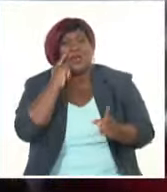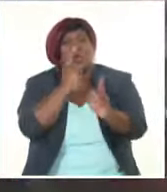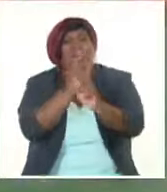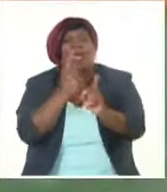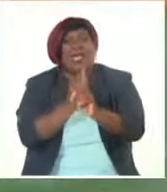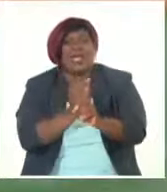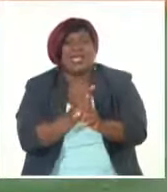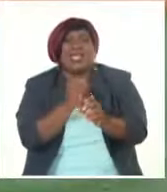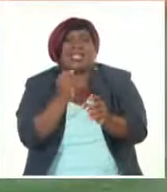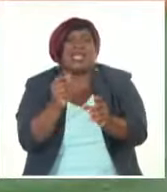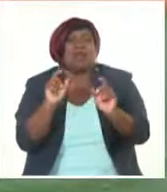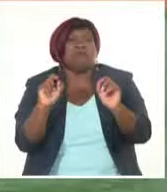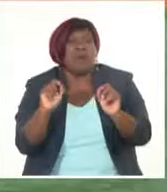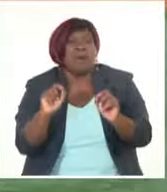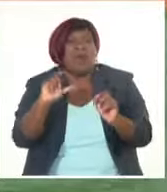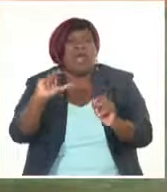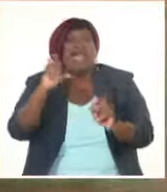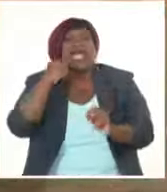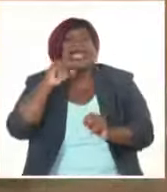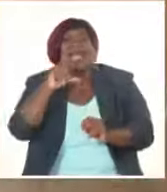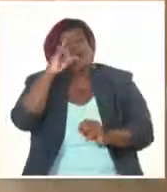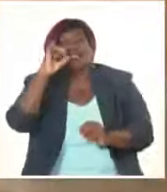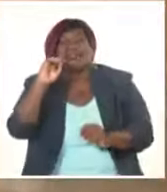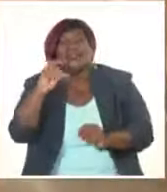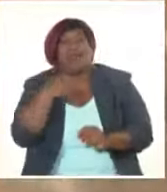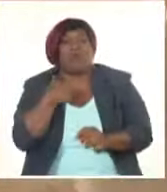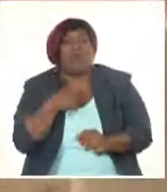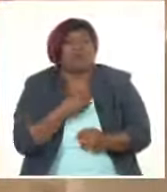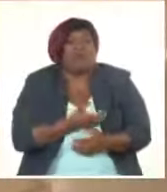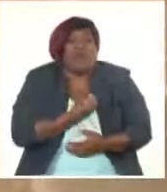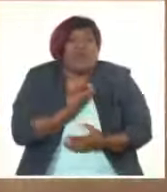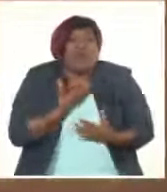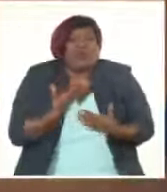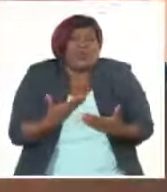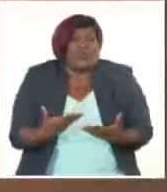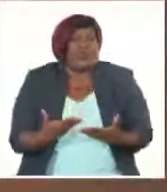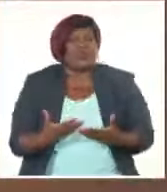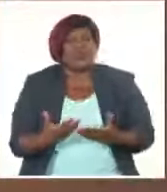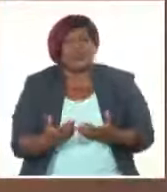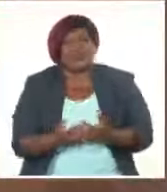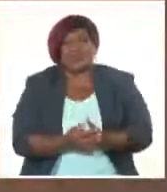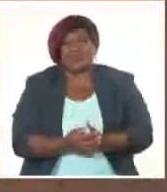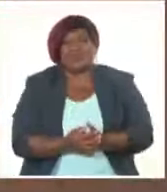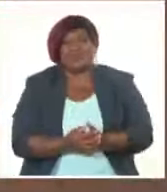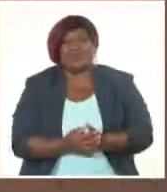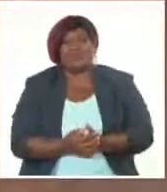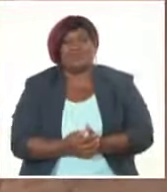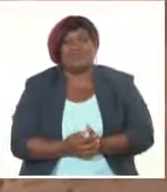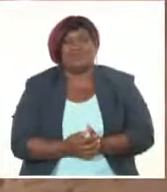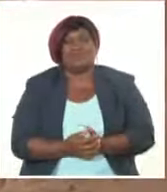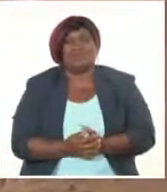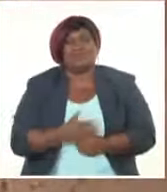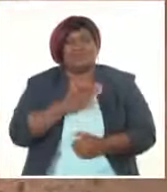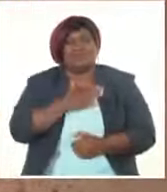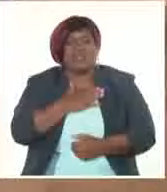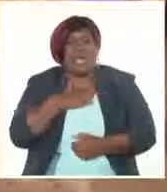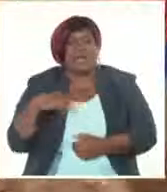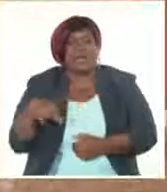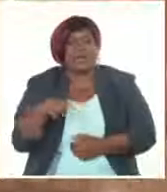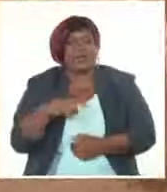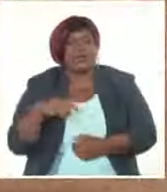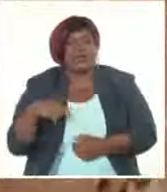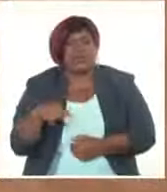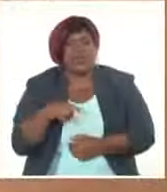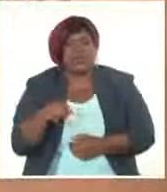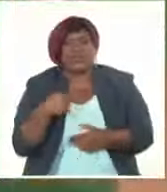nuevo aquí, ¿sabes? Me lo pudiese. Y aparte también me lo pudiese también jugar de nuevo para la selección. Sí, nosotros nos dimos la